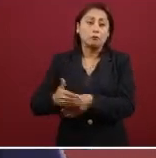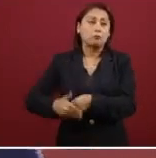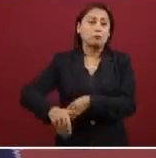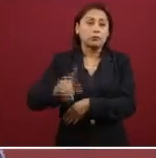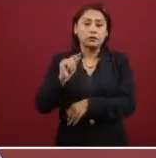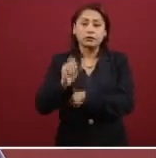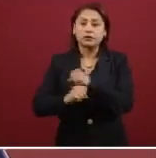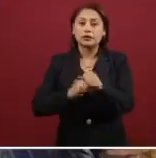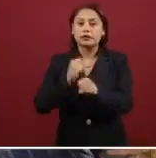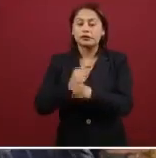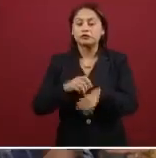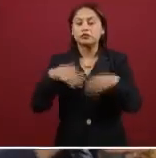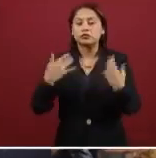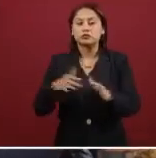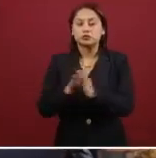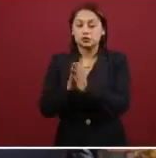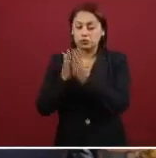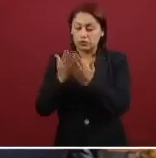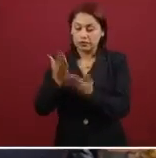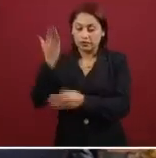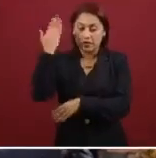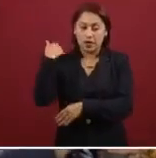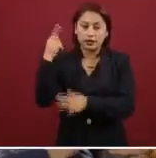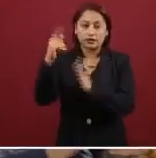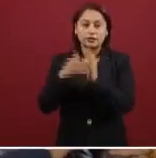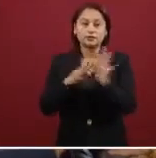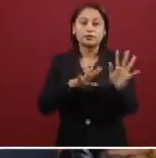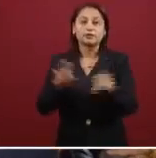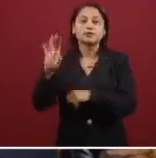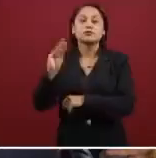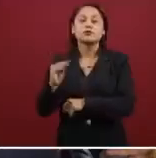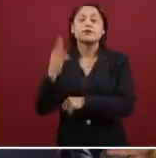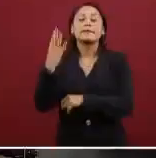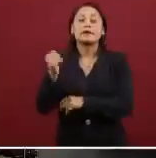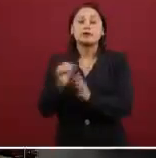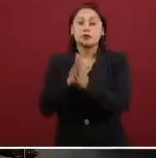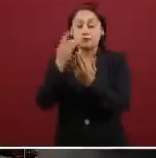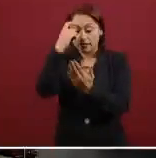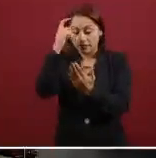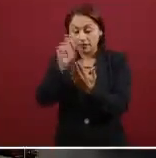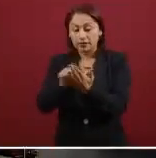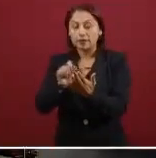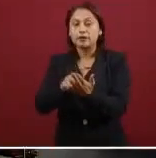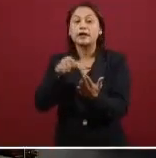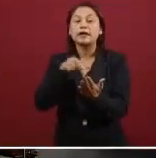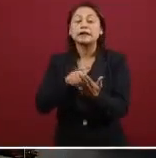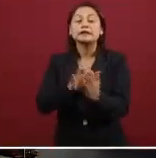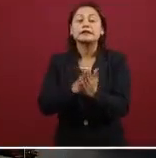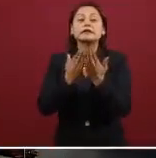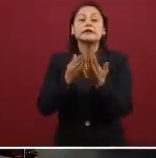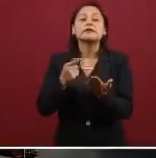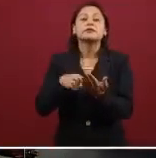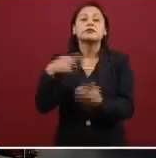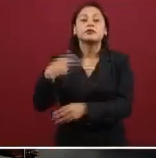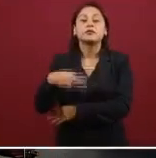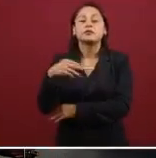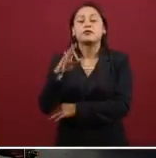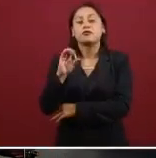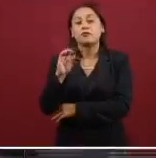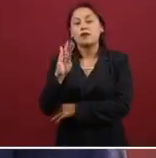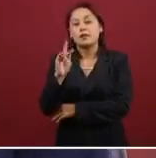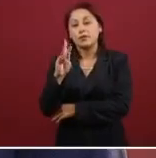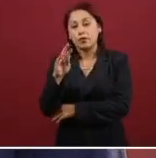importante, señor presidente, de 1999, que se llama Fobaproa, expediente abierto. Ese libro creo que es el trabajo